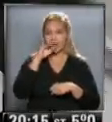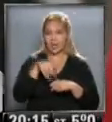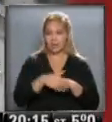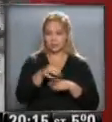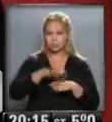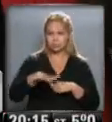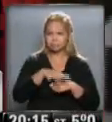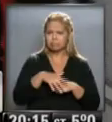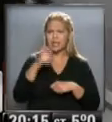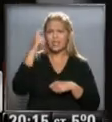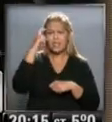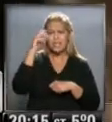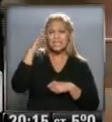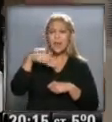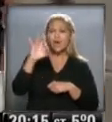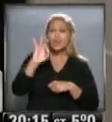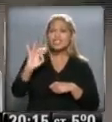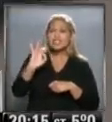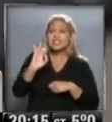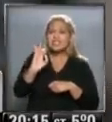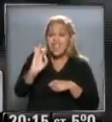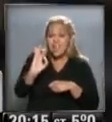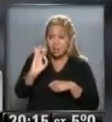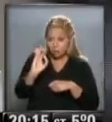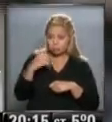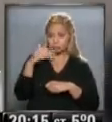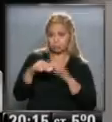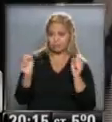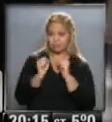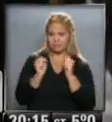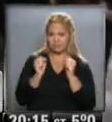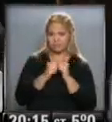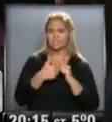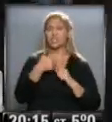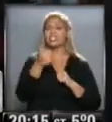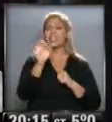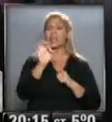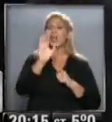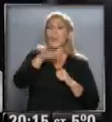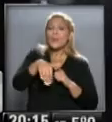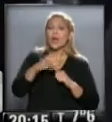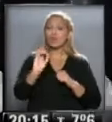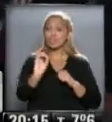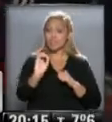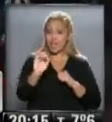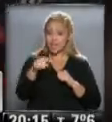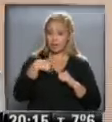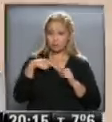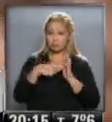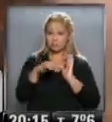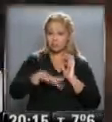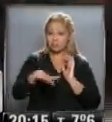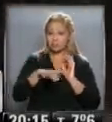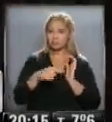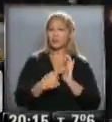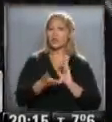cero de sensación térmica. En La Pampa, 7 grados bajo cero de temperatura, 6 grados bajo cero fue también la temperatura en el centro de la